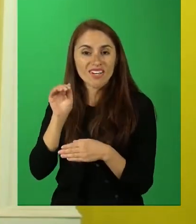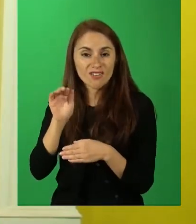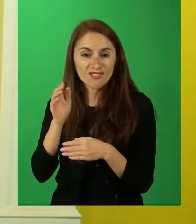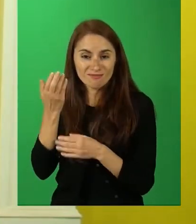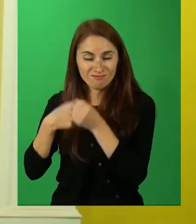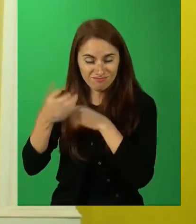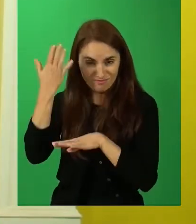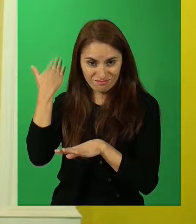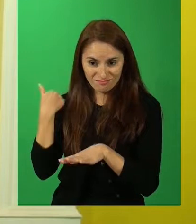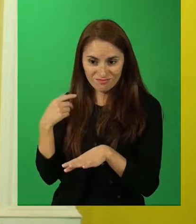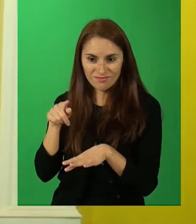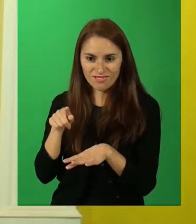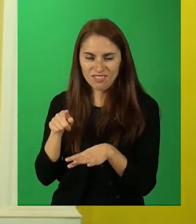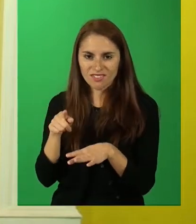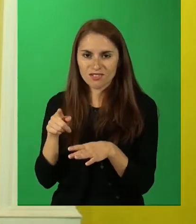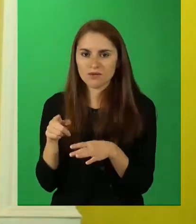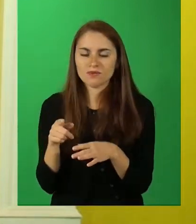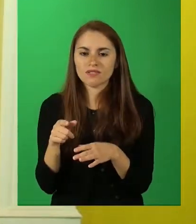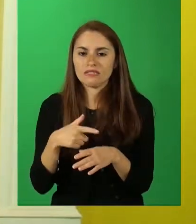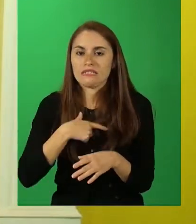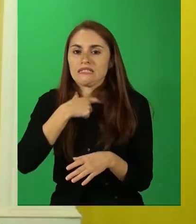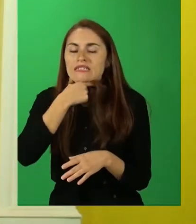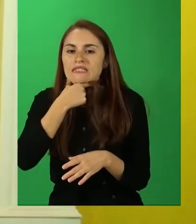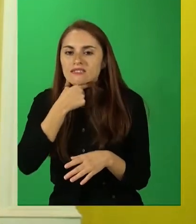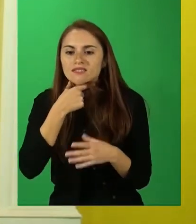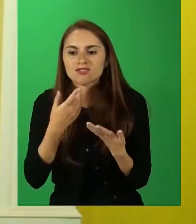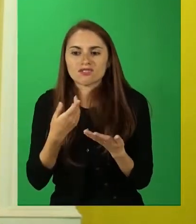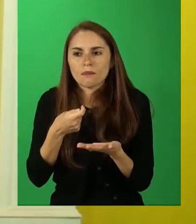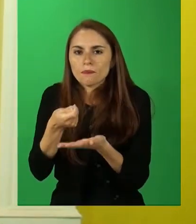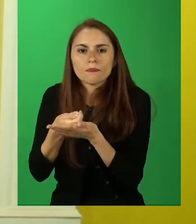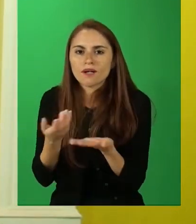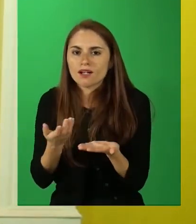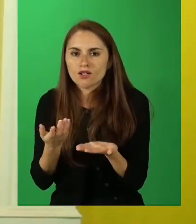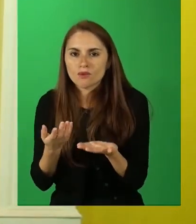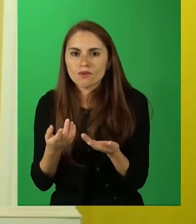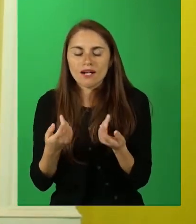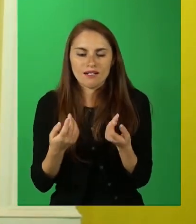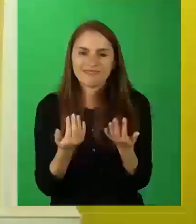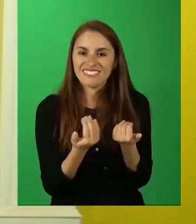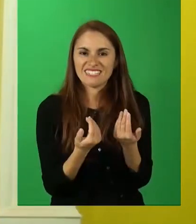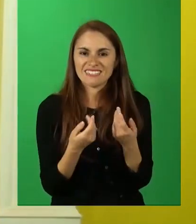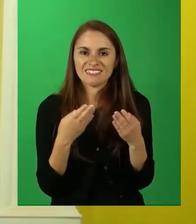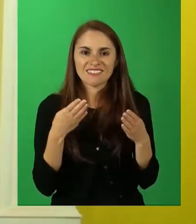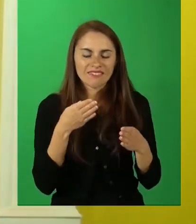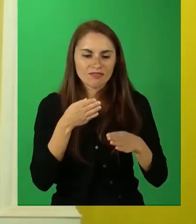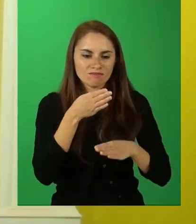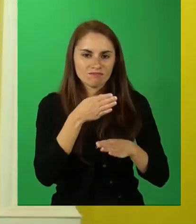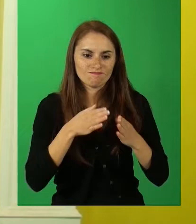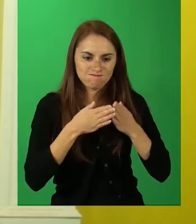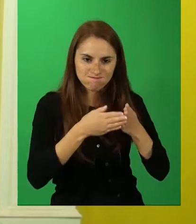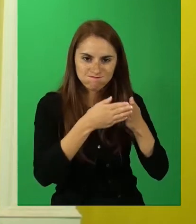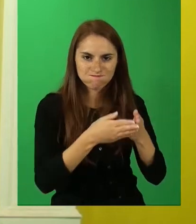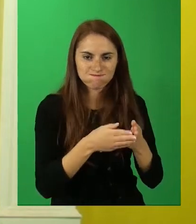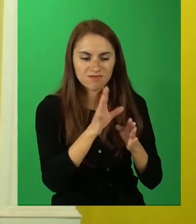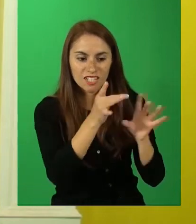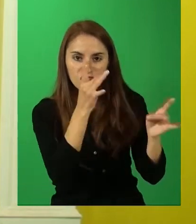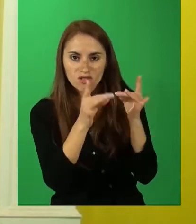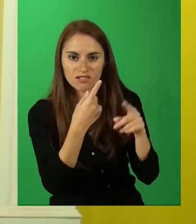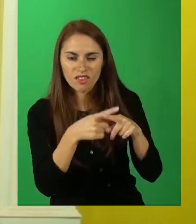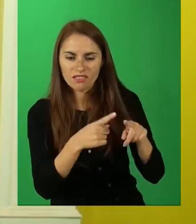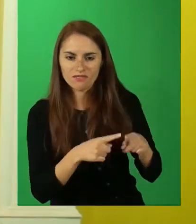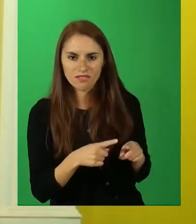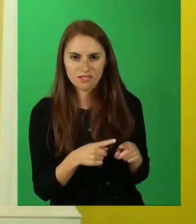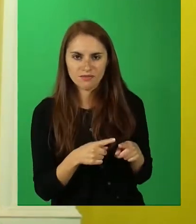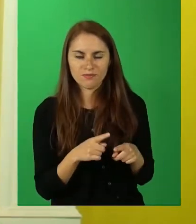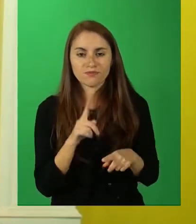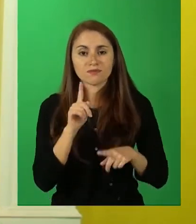Media incentivaron de una forma u otra los viajes de descubrimiento. Sí, muchos marinos,